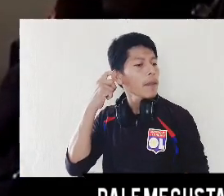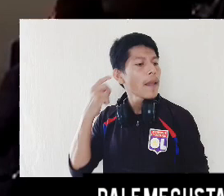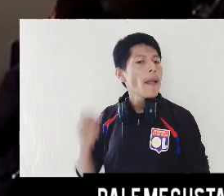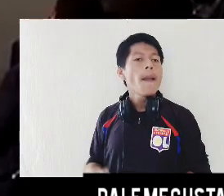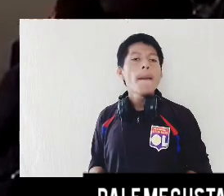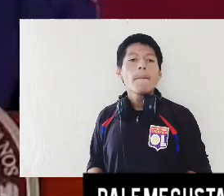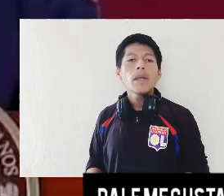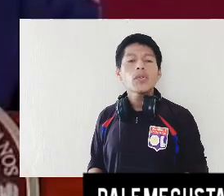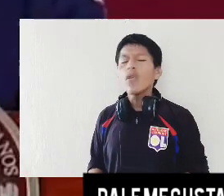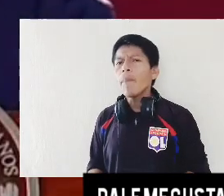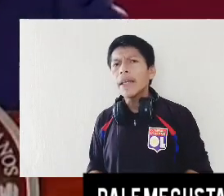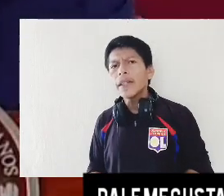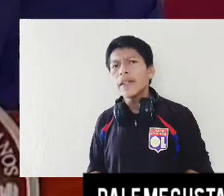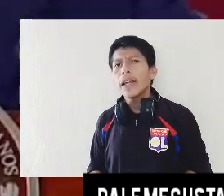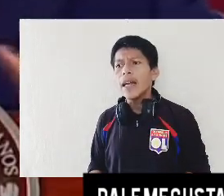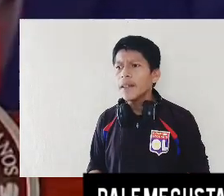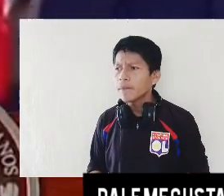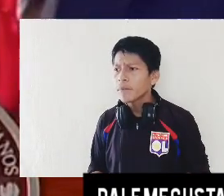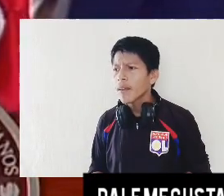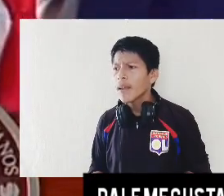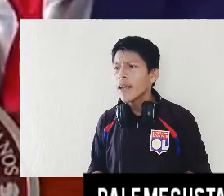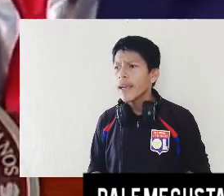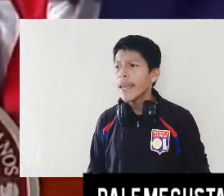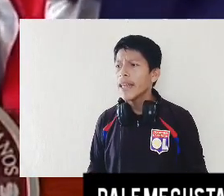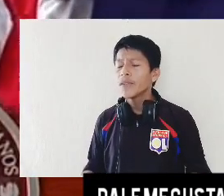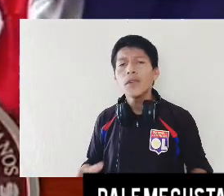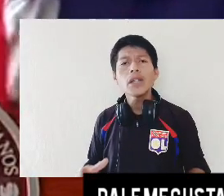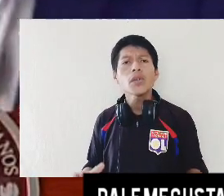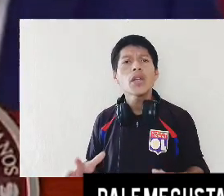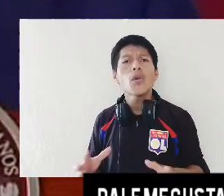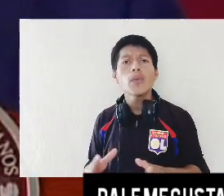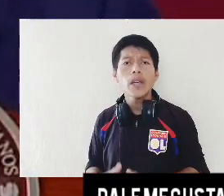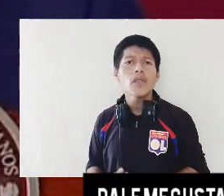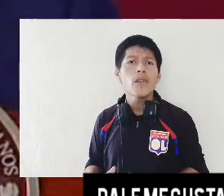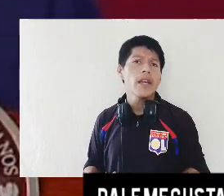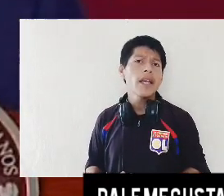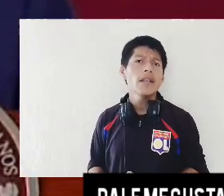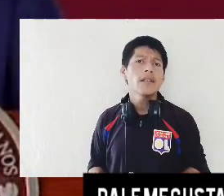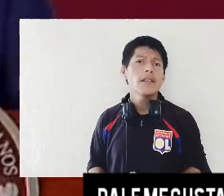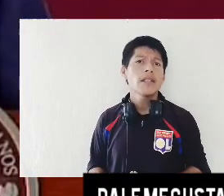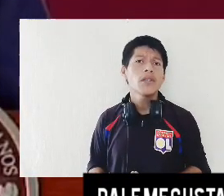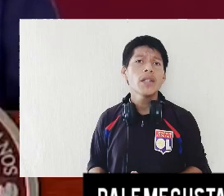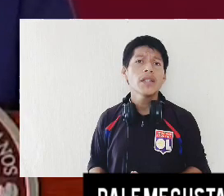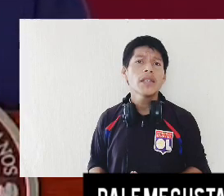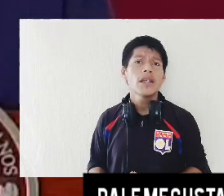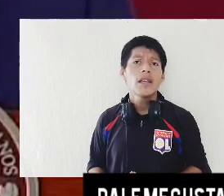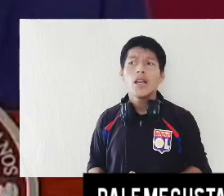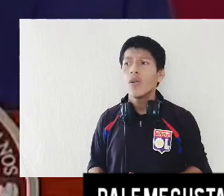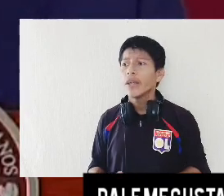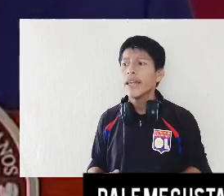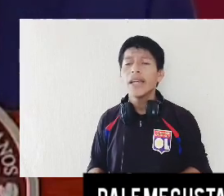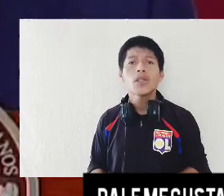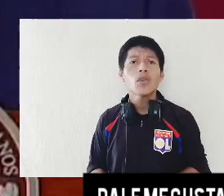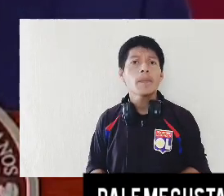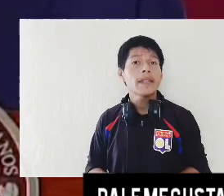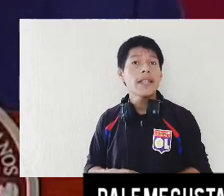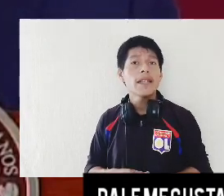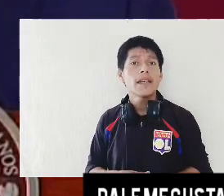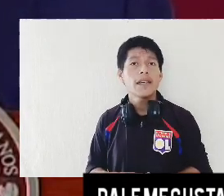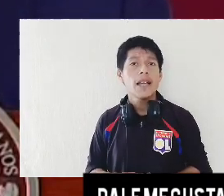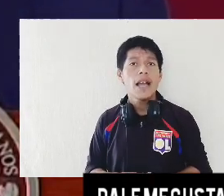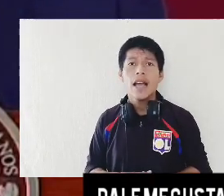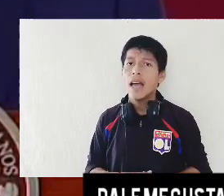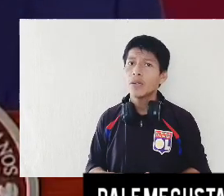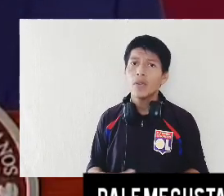rejas. Pero todo parece indicar que el esfuerzo del gobierno federal, señores, lo quieren